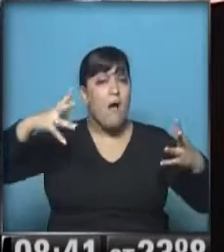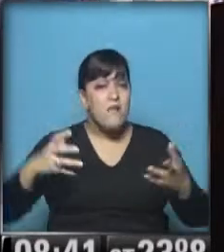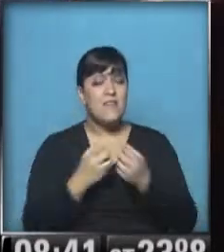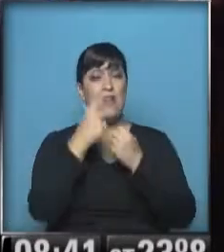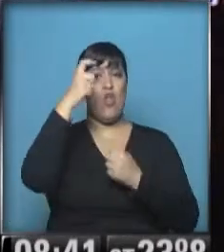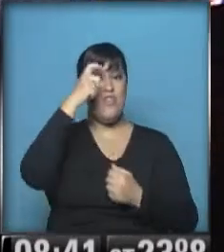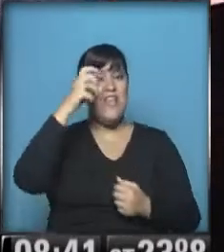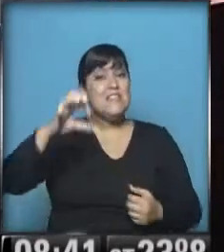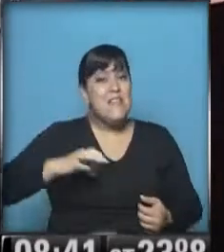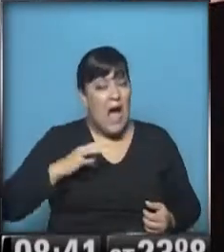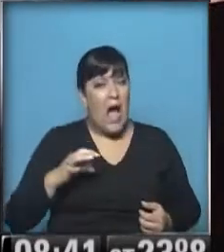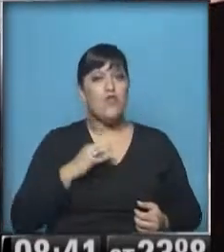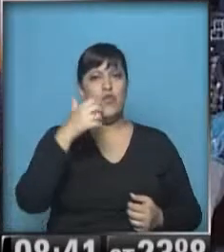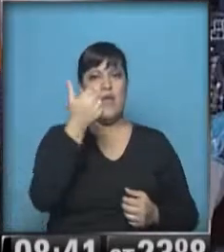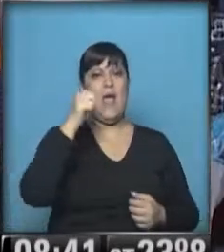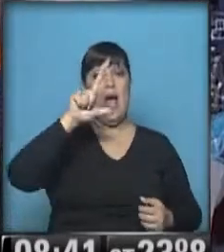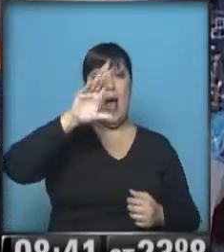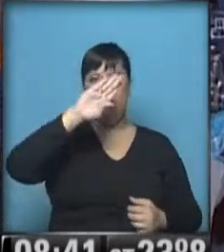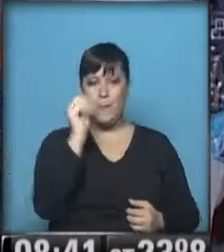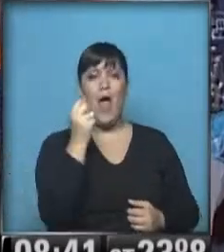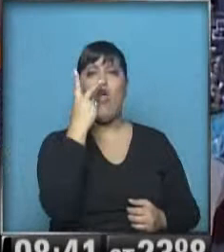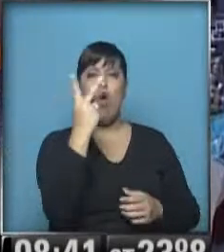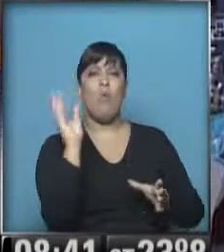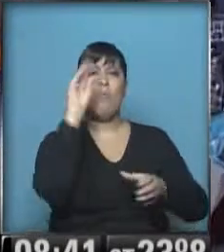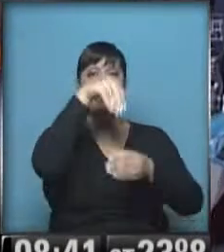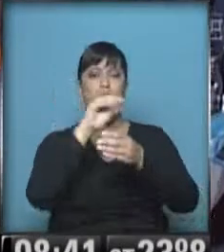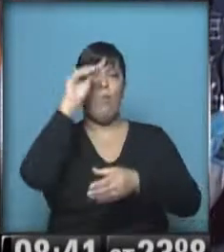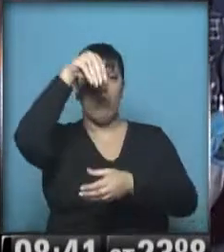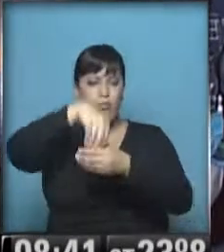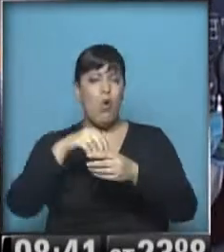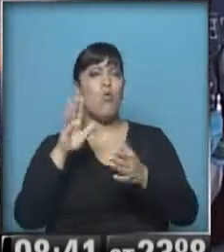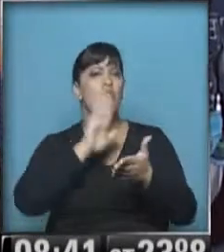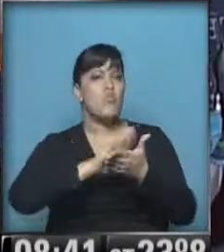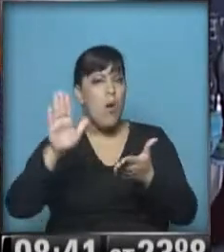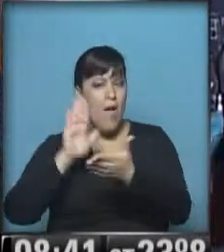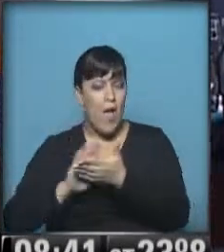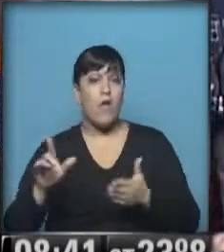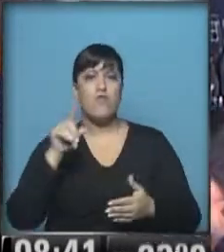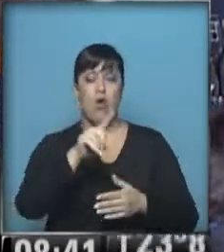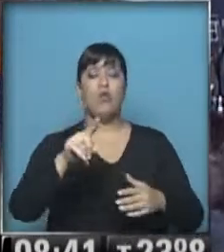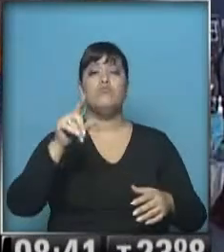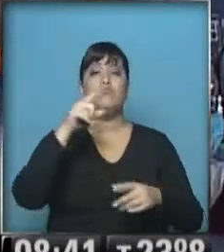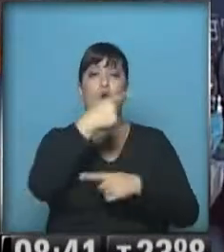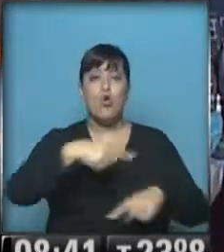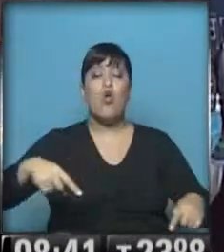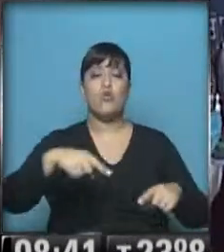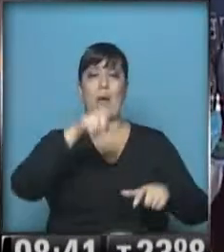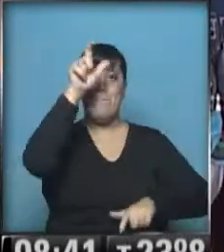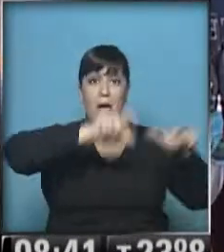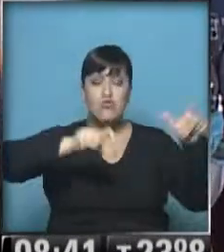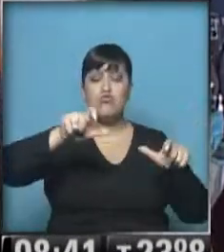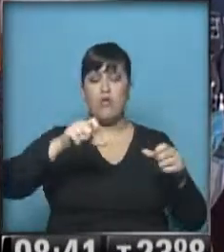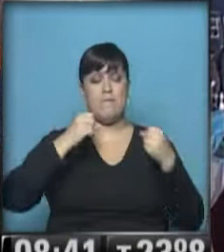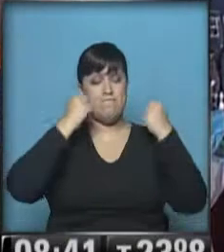ALBA con 2 nuevas incorporaciones, un bloque integral que ha puesto lo social adelante,